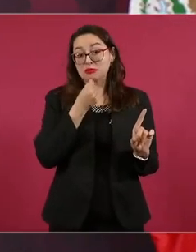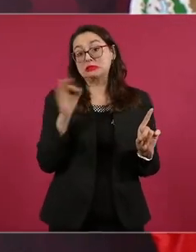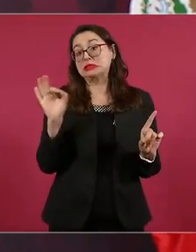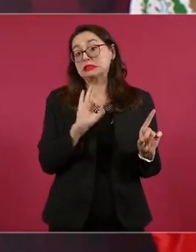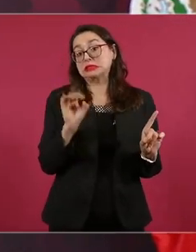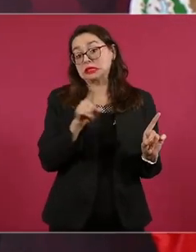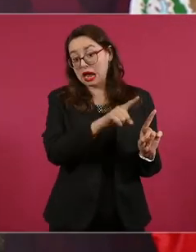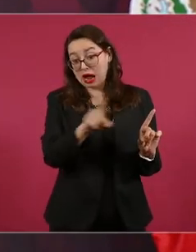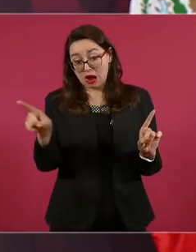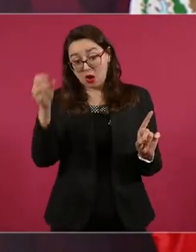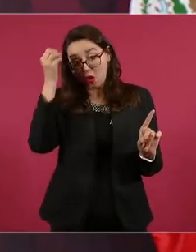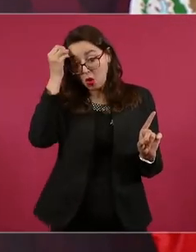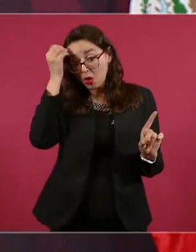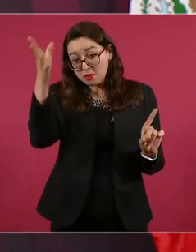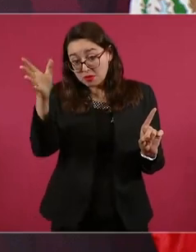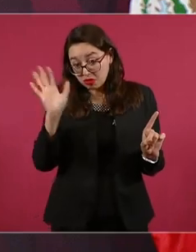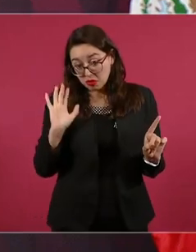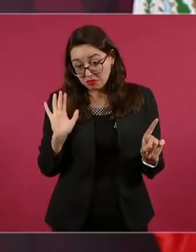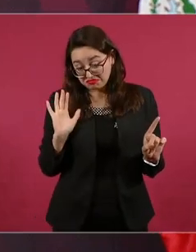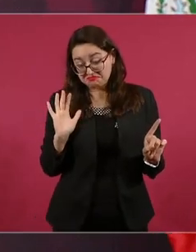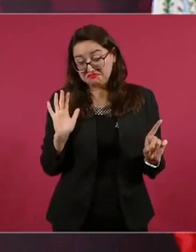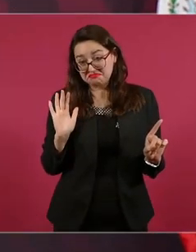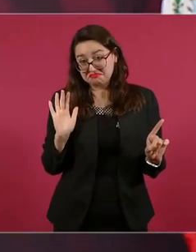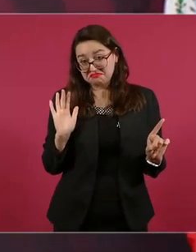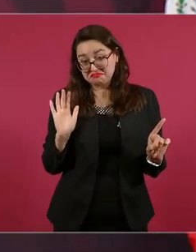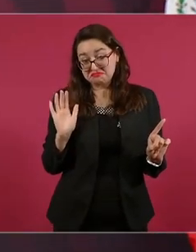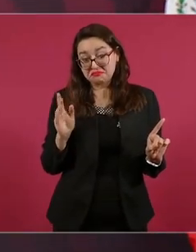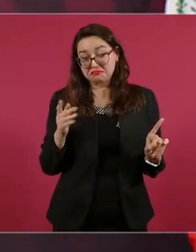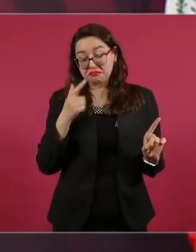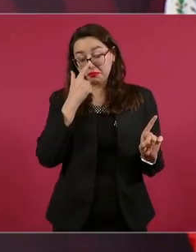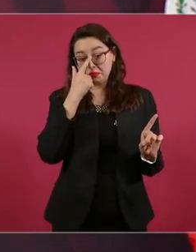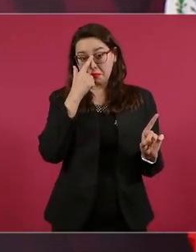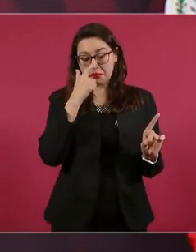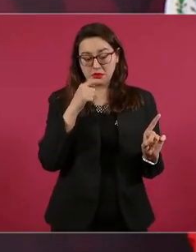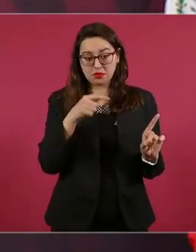estaba en la cárcel hasta ayer? Ayer salió, ¿no?